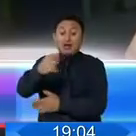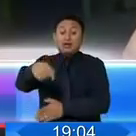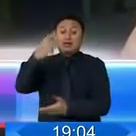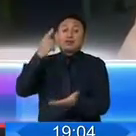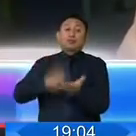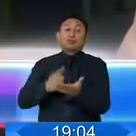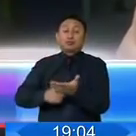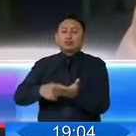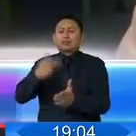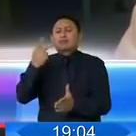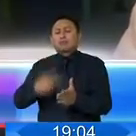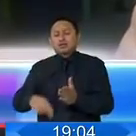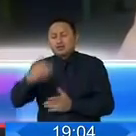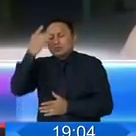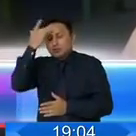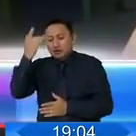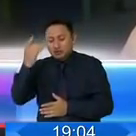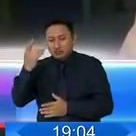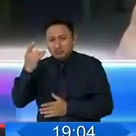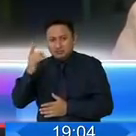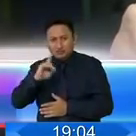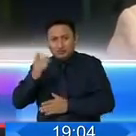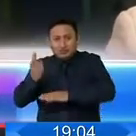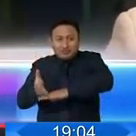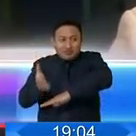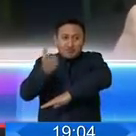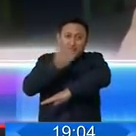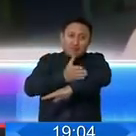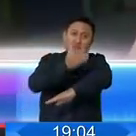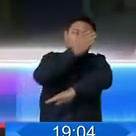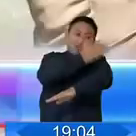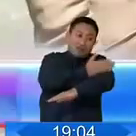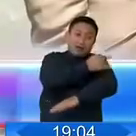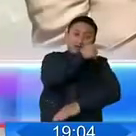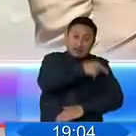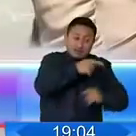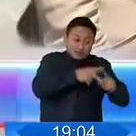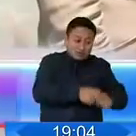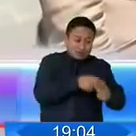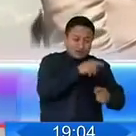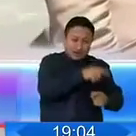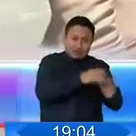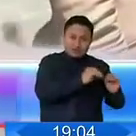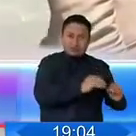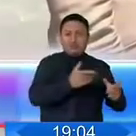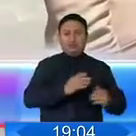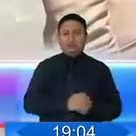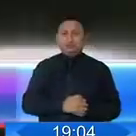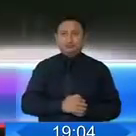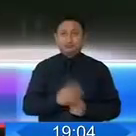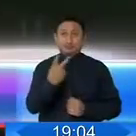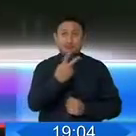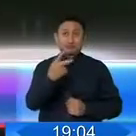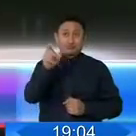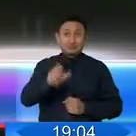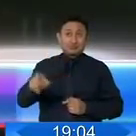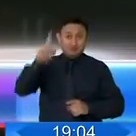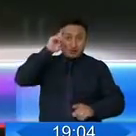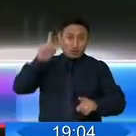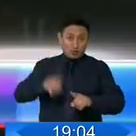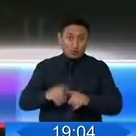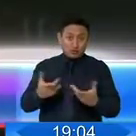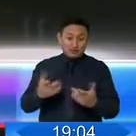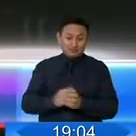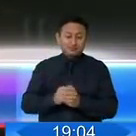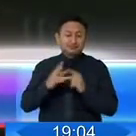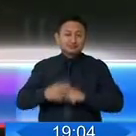ese detonante, cuando en realidad deberíamos hacer un análisis de toda esa cadena de inobservancia. Por lo cual ambos concuerdan que para cambiar este panorama se debe